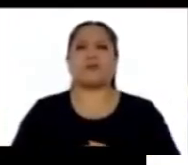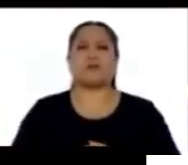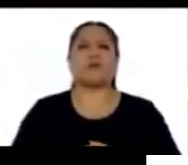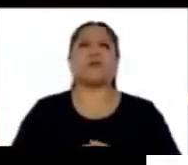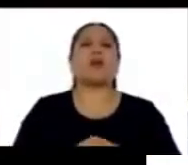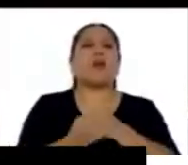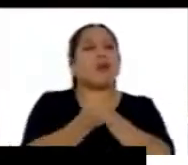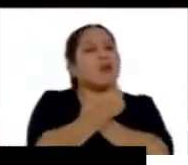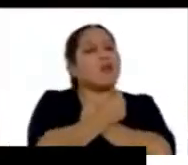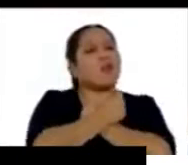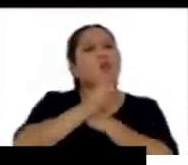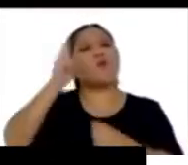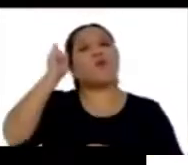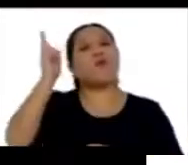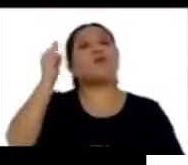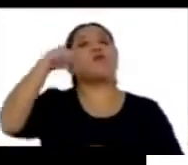Querido maestro del Perú,